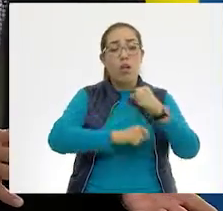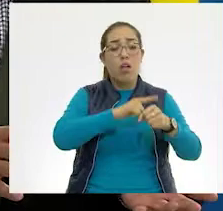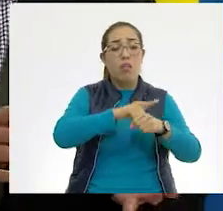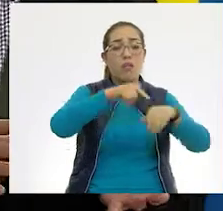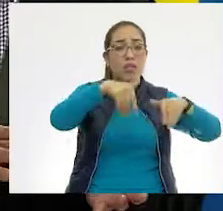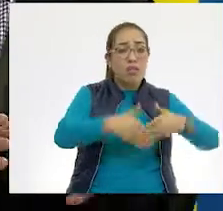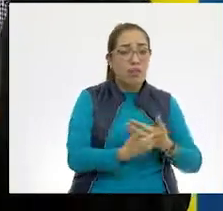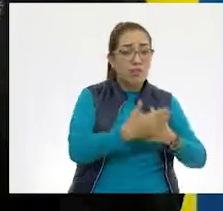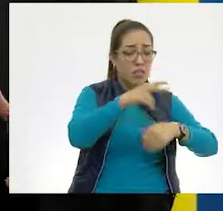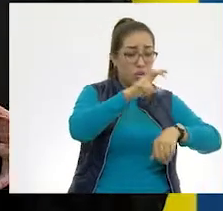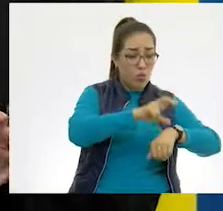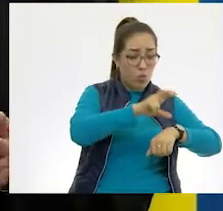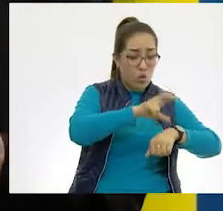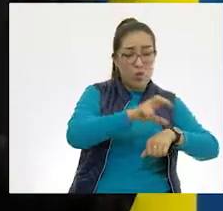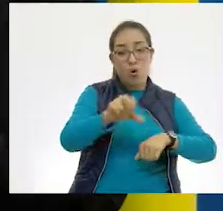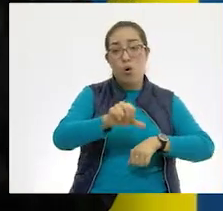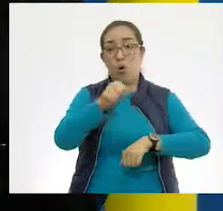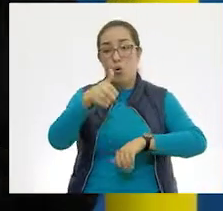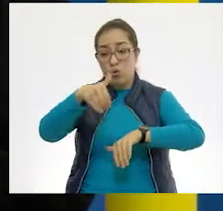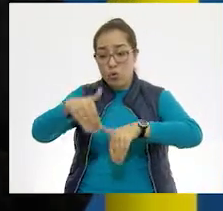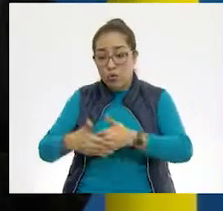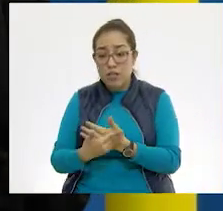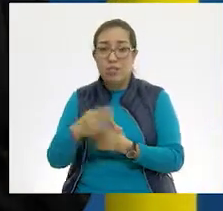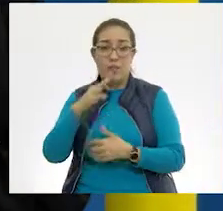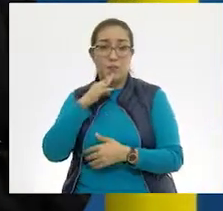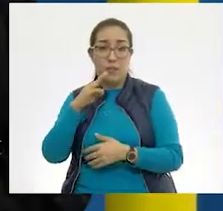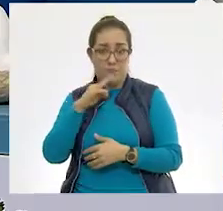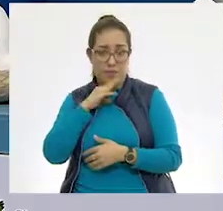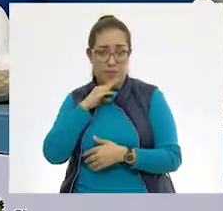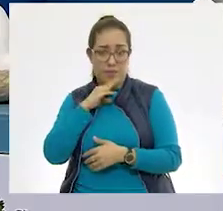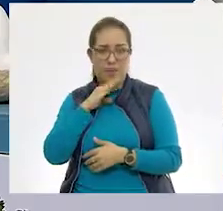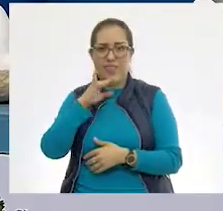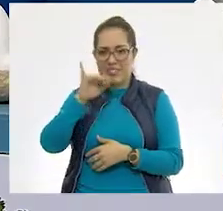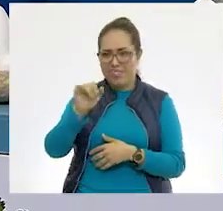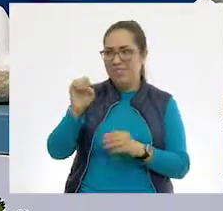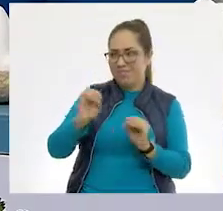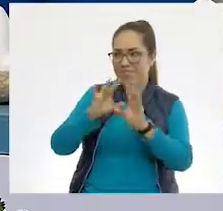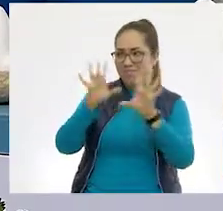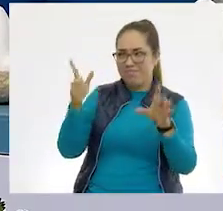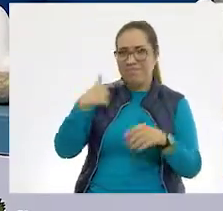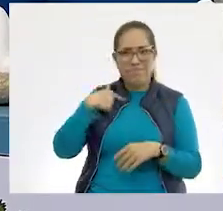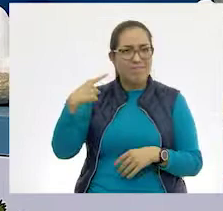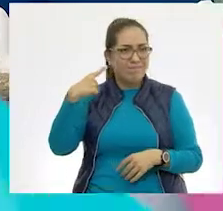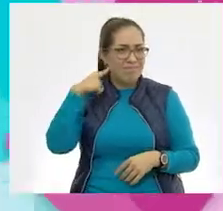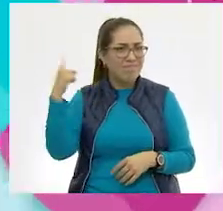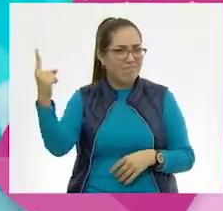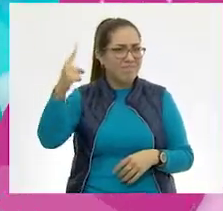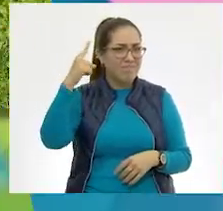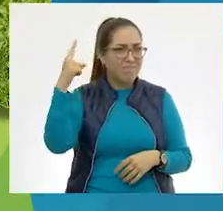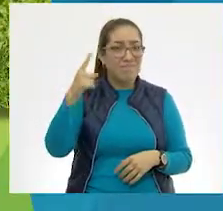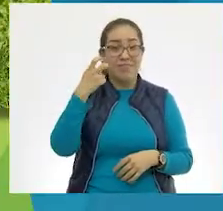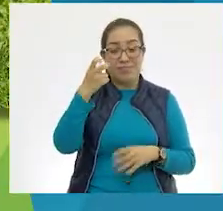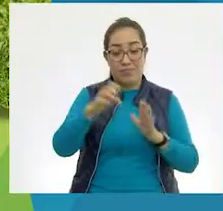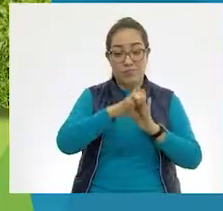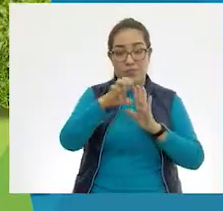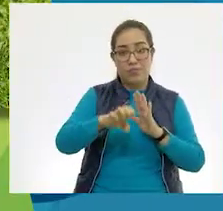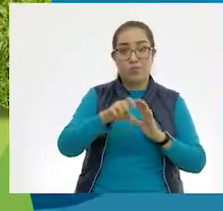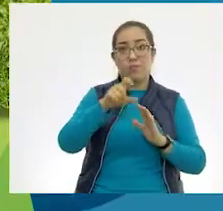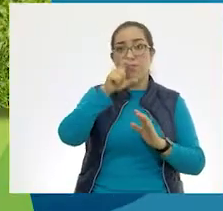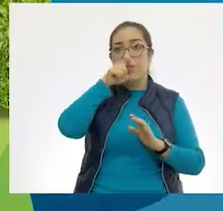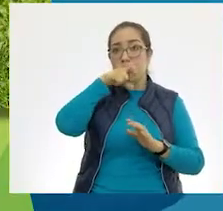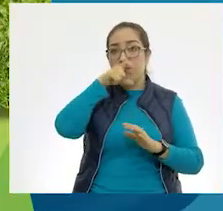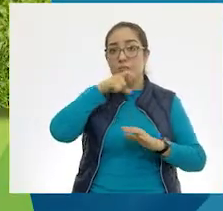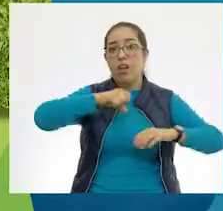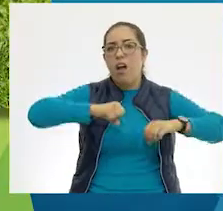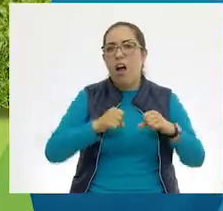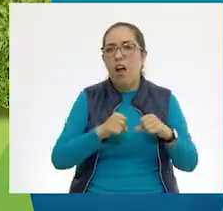huevos y otros nacen de su mamá. Sí, claro, yo he escuchado mucho eso. Por ejemplo, las gallinas ponen huevos